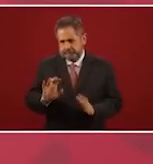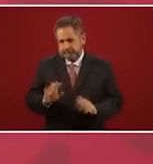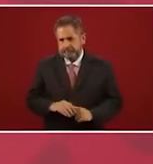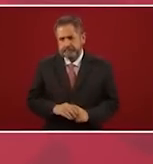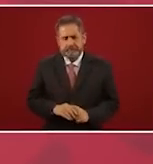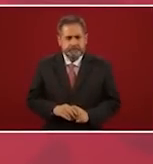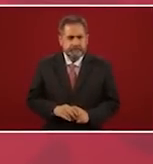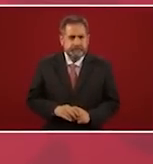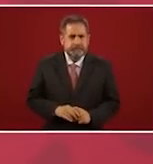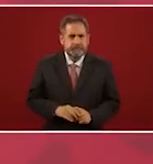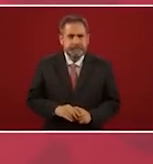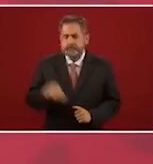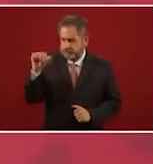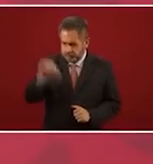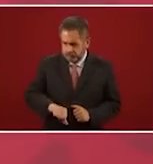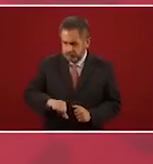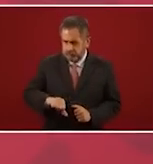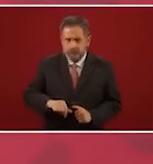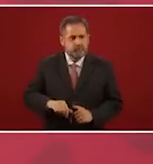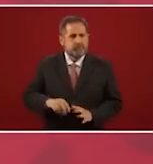sea, hoy